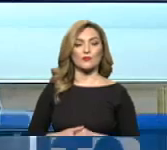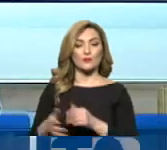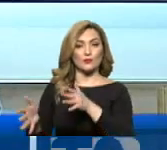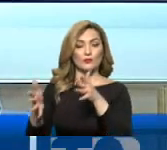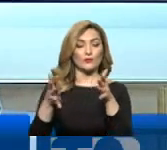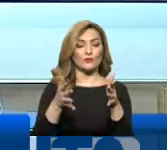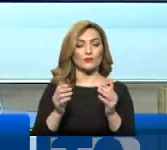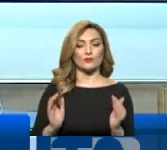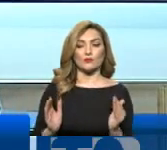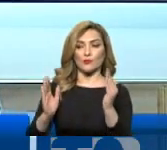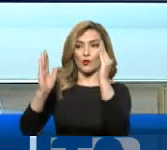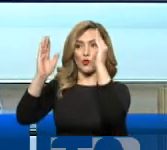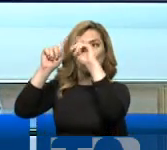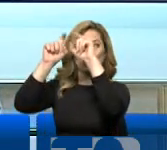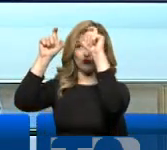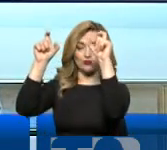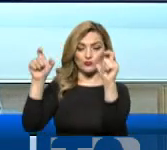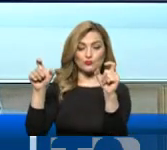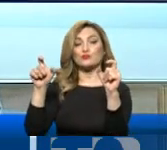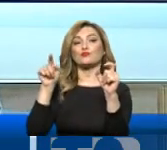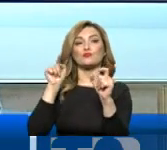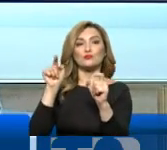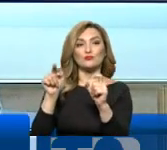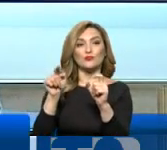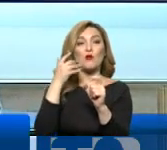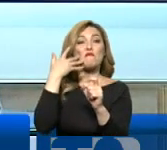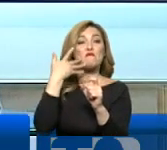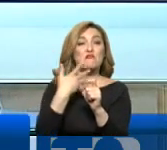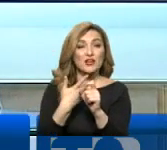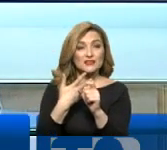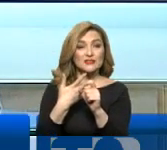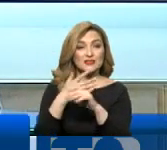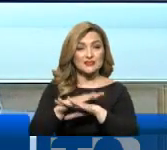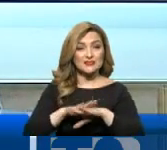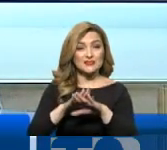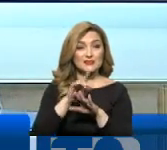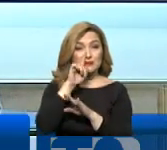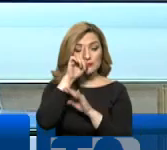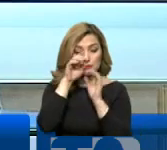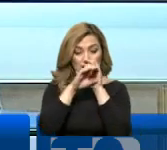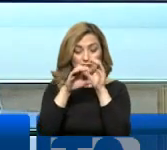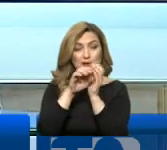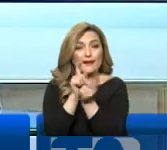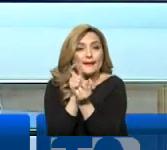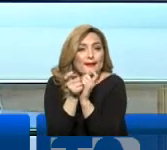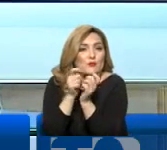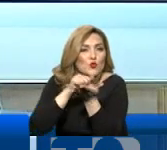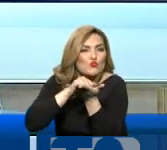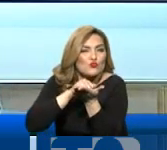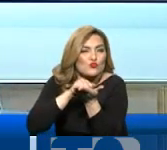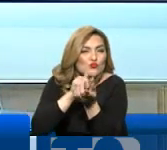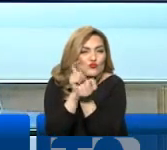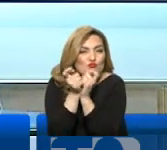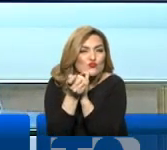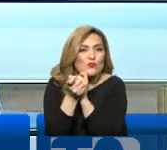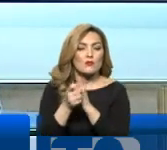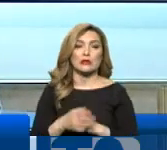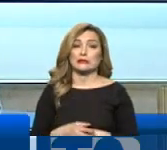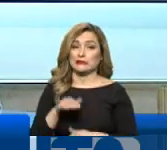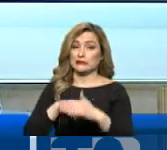Las instalaciones de una empresa en donde se alteraba la fecha de caducidad de pruebas para COVID-19 fue